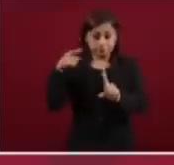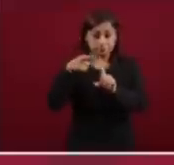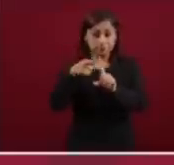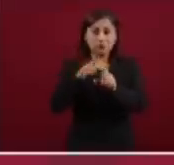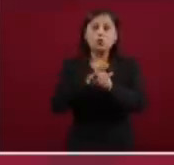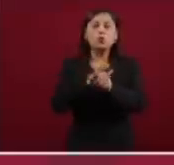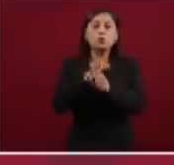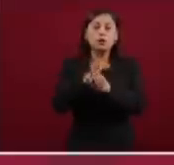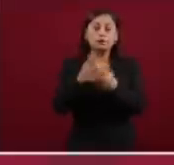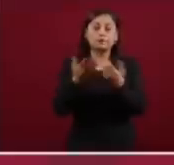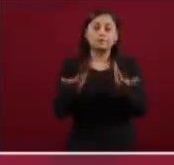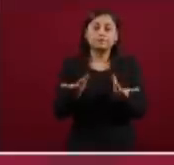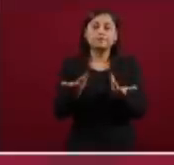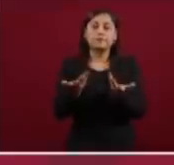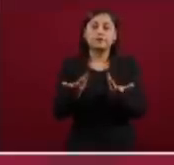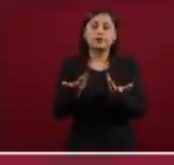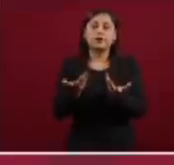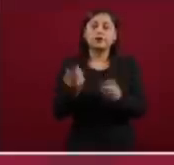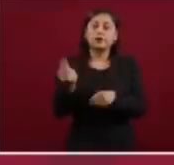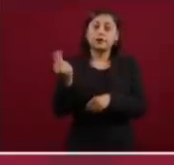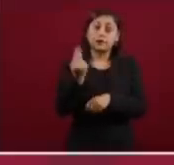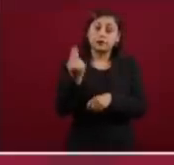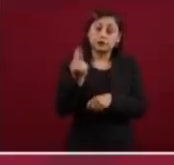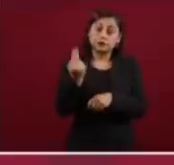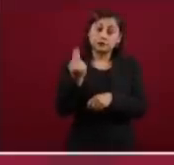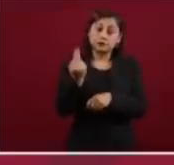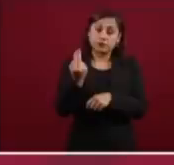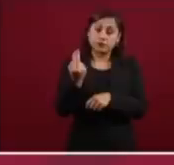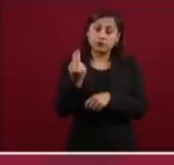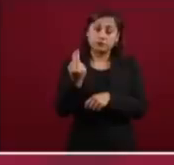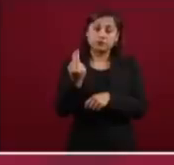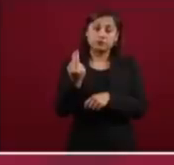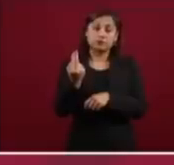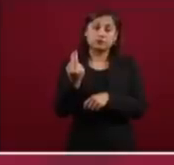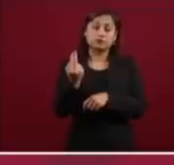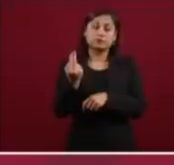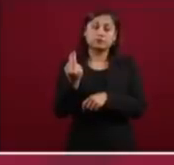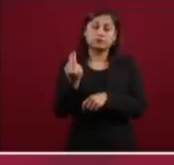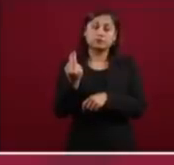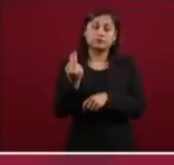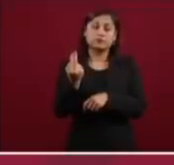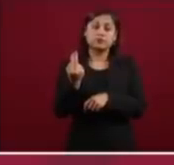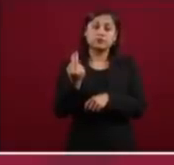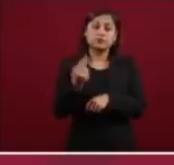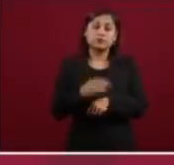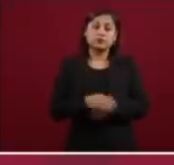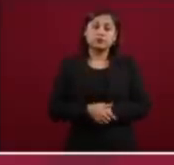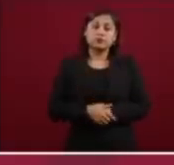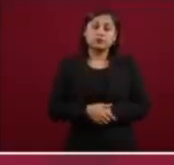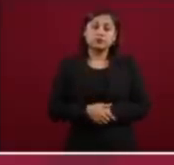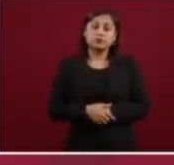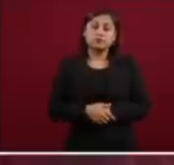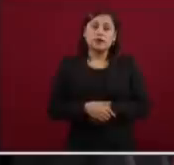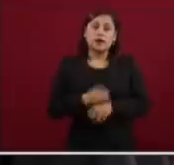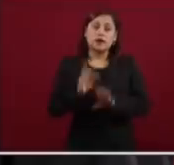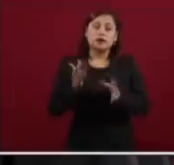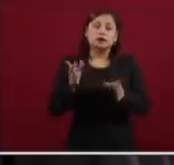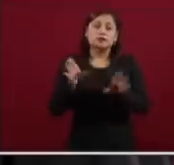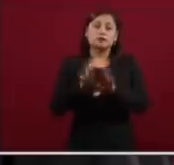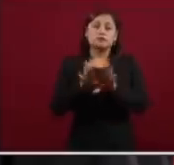actualice todo lo relacionado con el pago